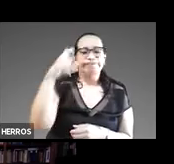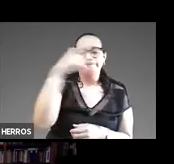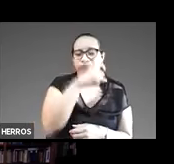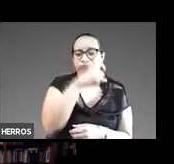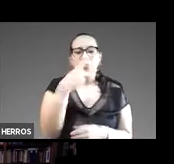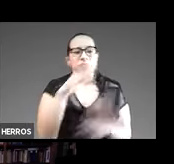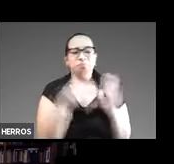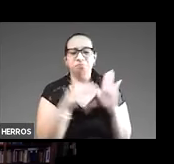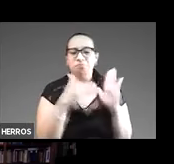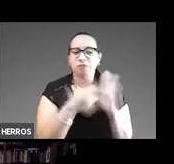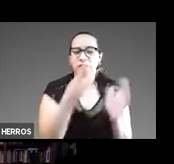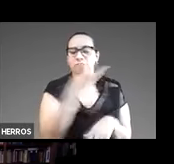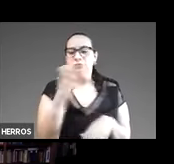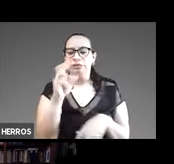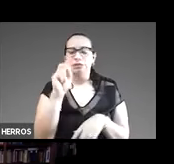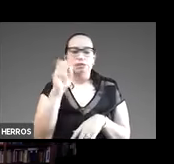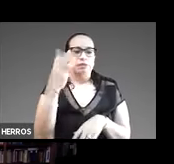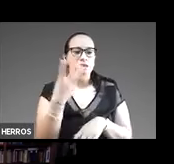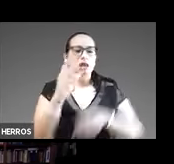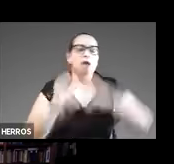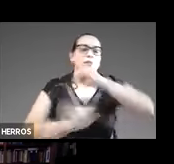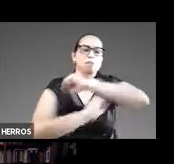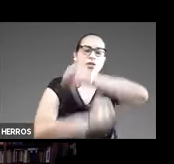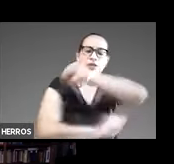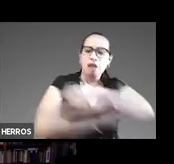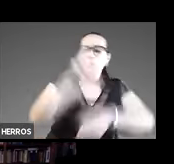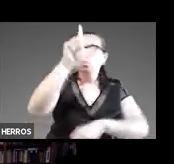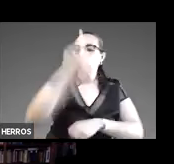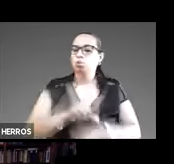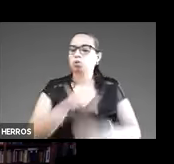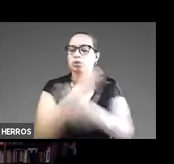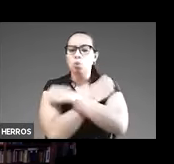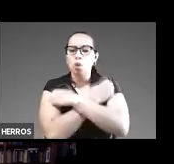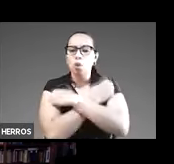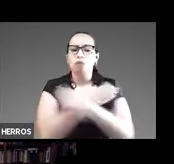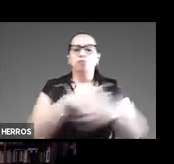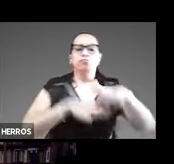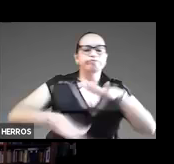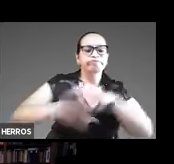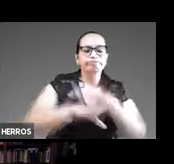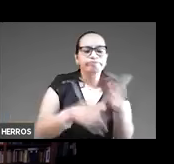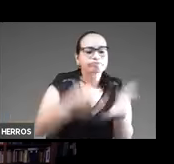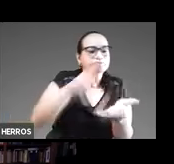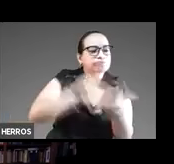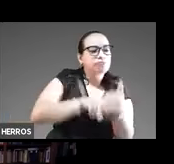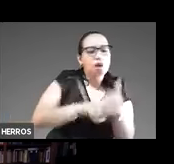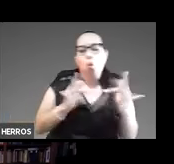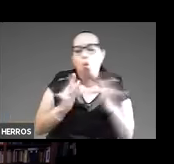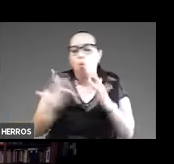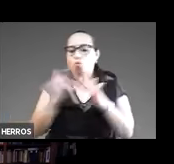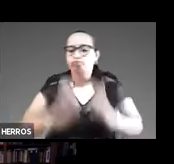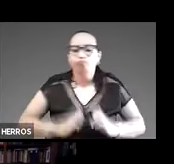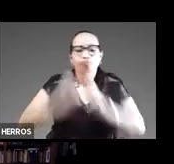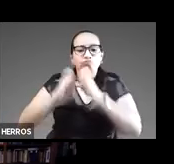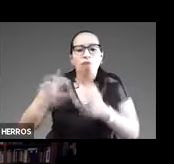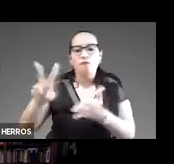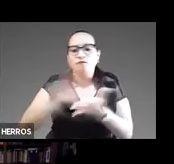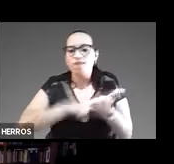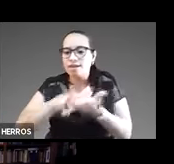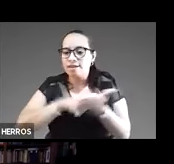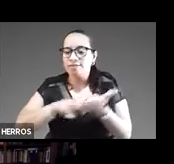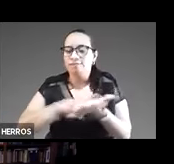333, pilares, lunes por la educación, barrio adentro, conectividad de infraestructura verde, los